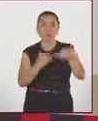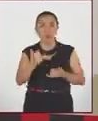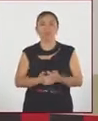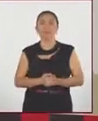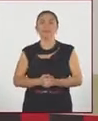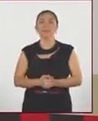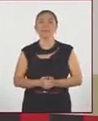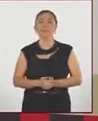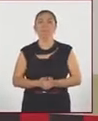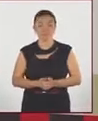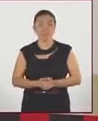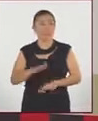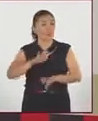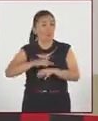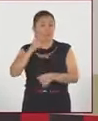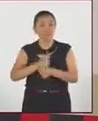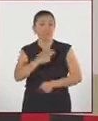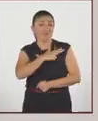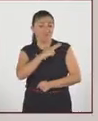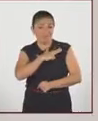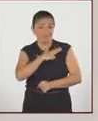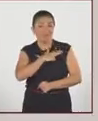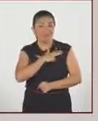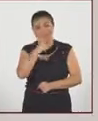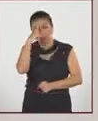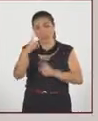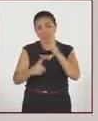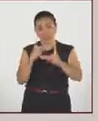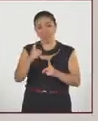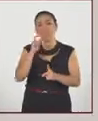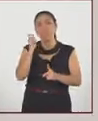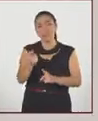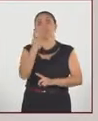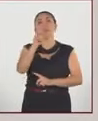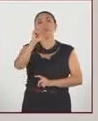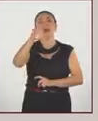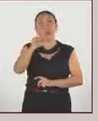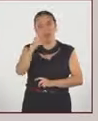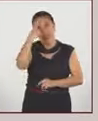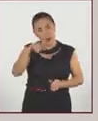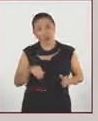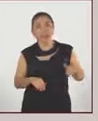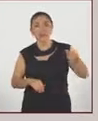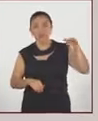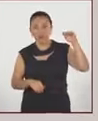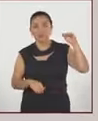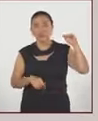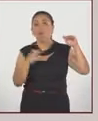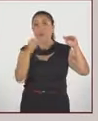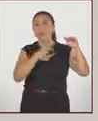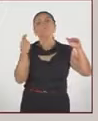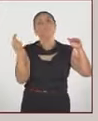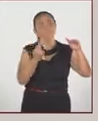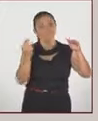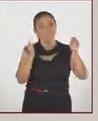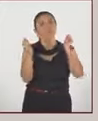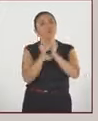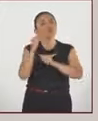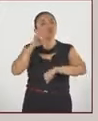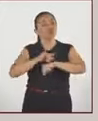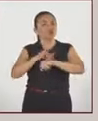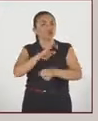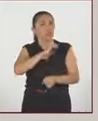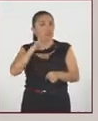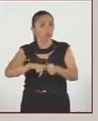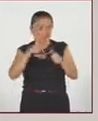Dentro de las lesiones más frecuentes, les decía, las lesiones en la placa de crecimiento, estas sí son necesarias que las atienda un